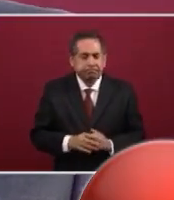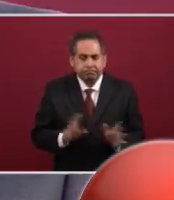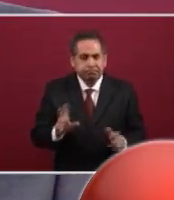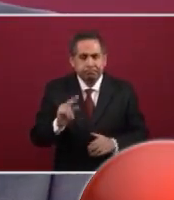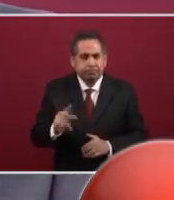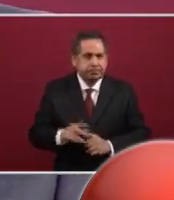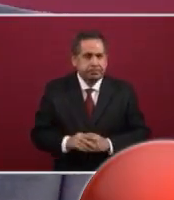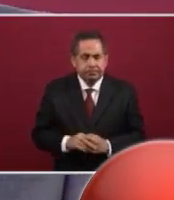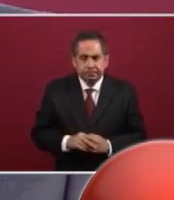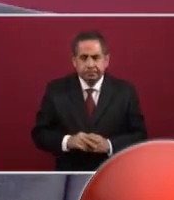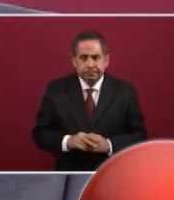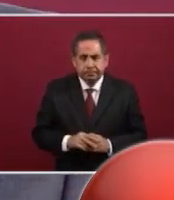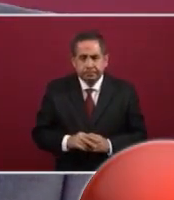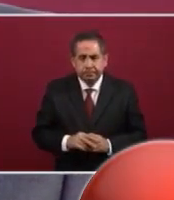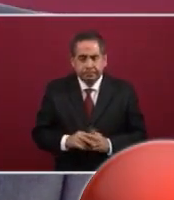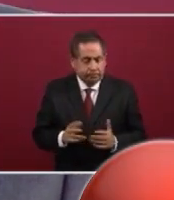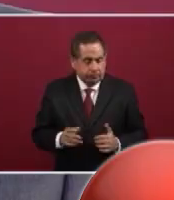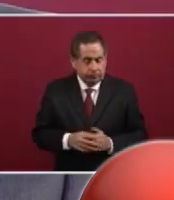este